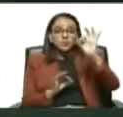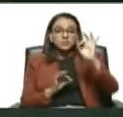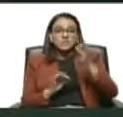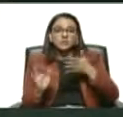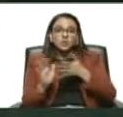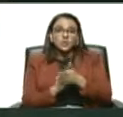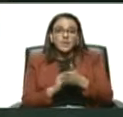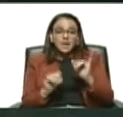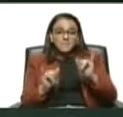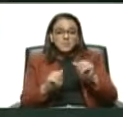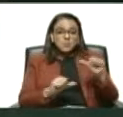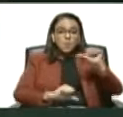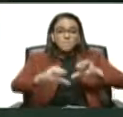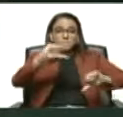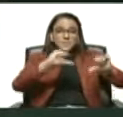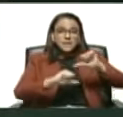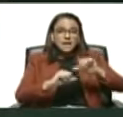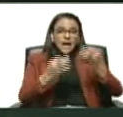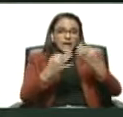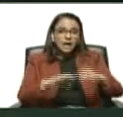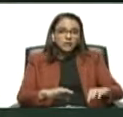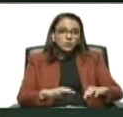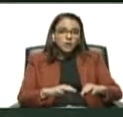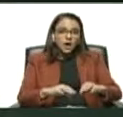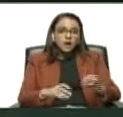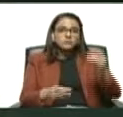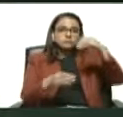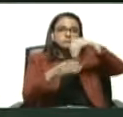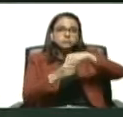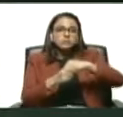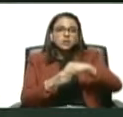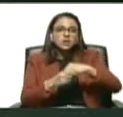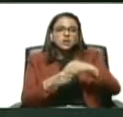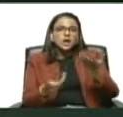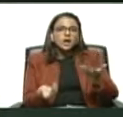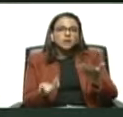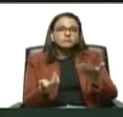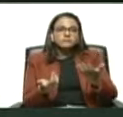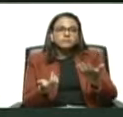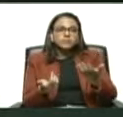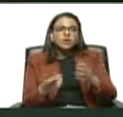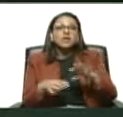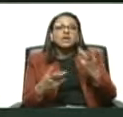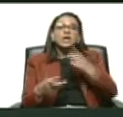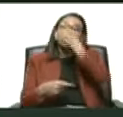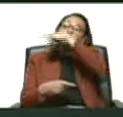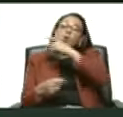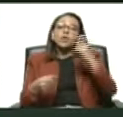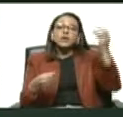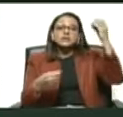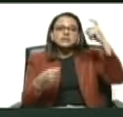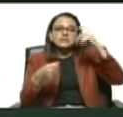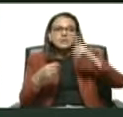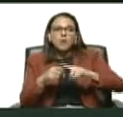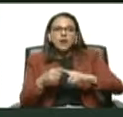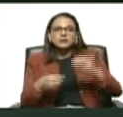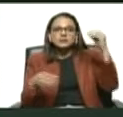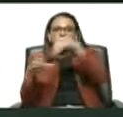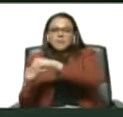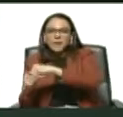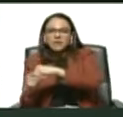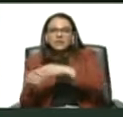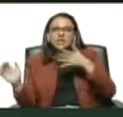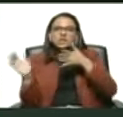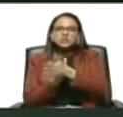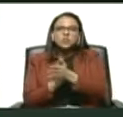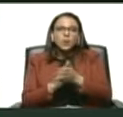conformado por servicios, por intermediación financiera, por comercio, por gobierno.